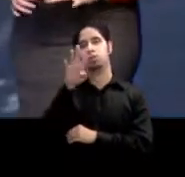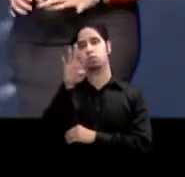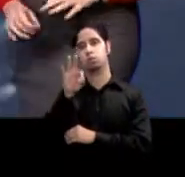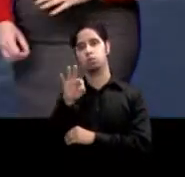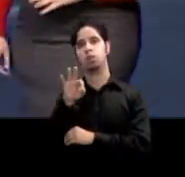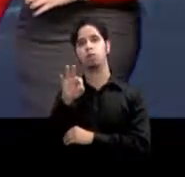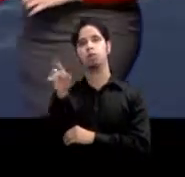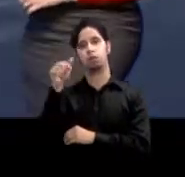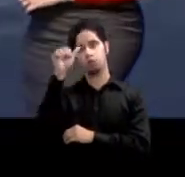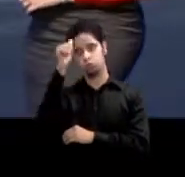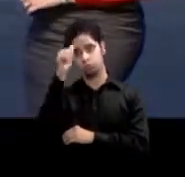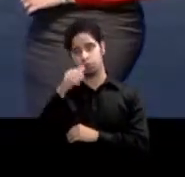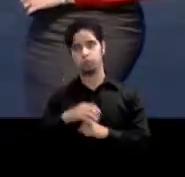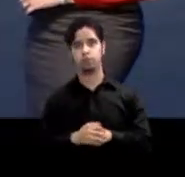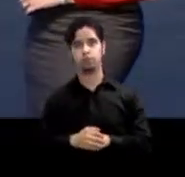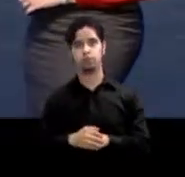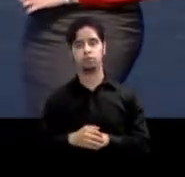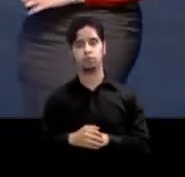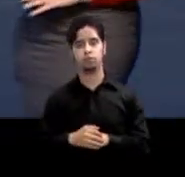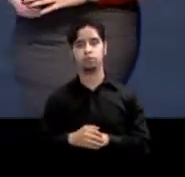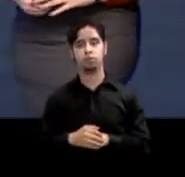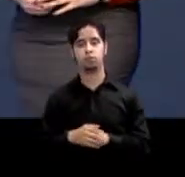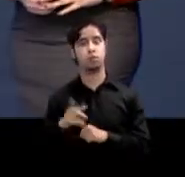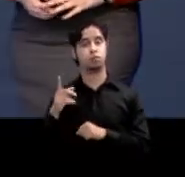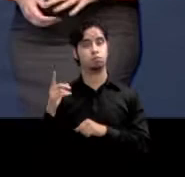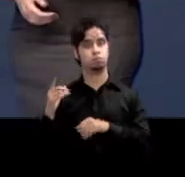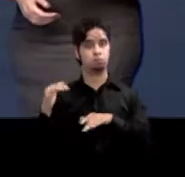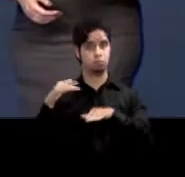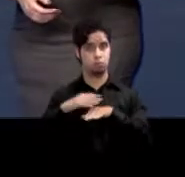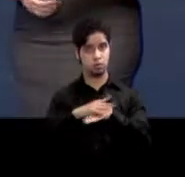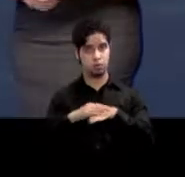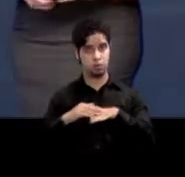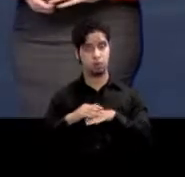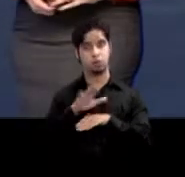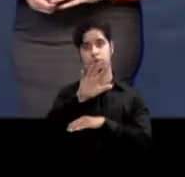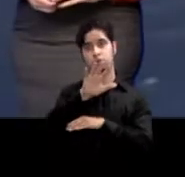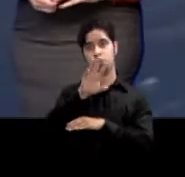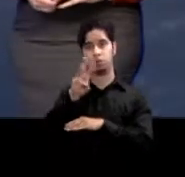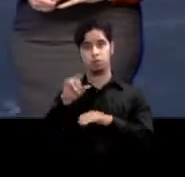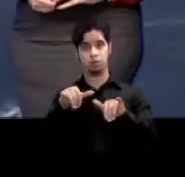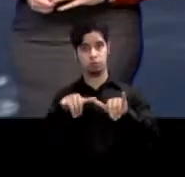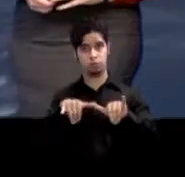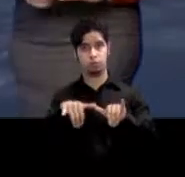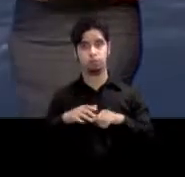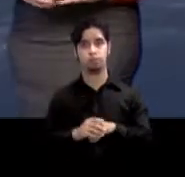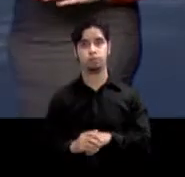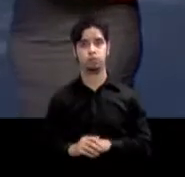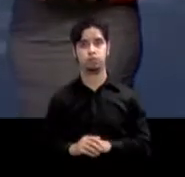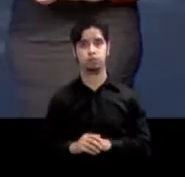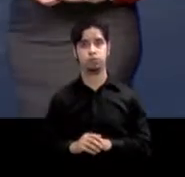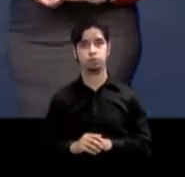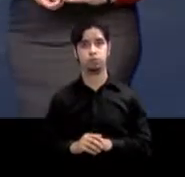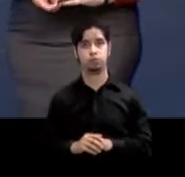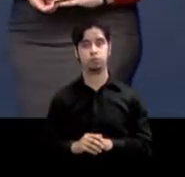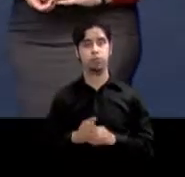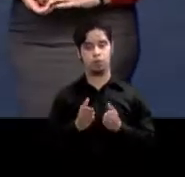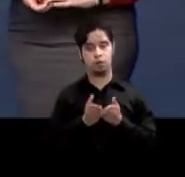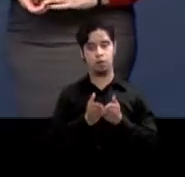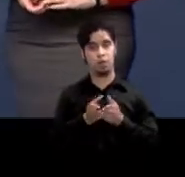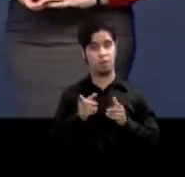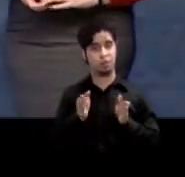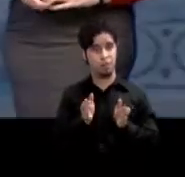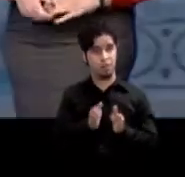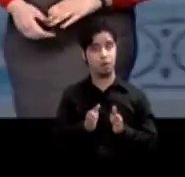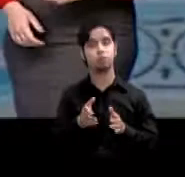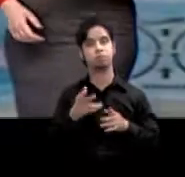En el mar, olas de 3 a 5 pies en el Atlántico, lejos de la costa a 6 pies de altura, operadores de embarcaciones pequeñas deben